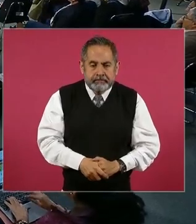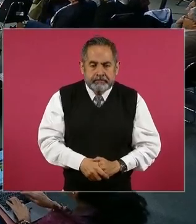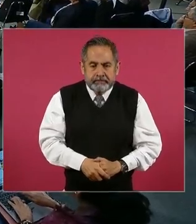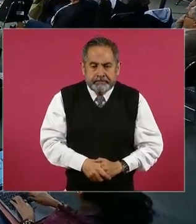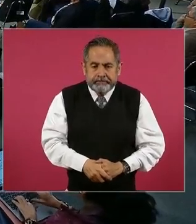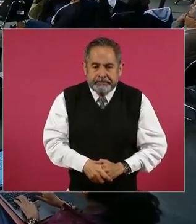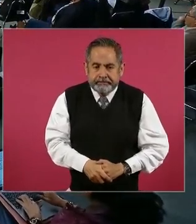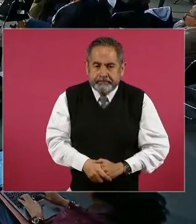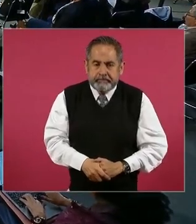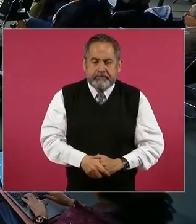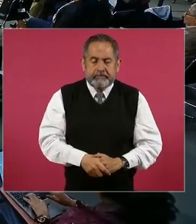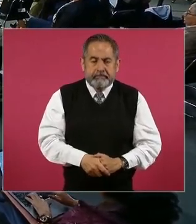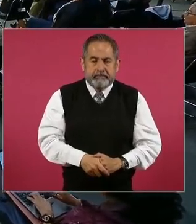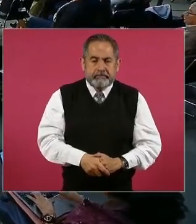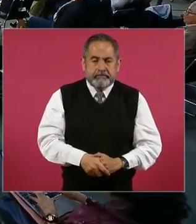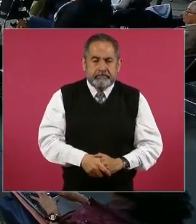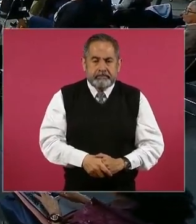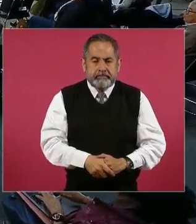donativos